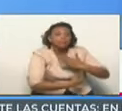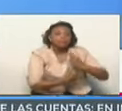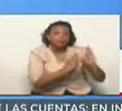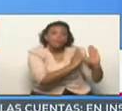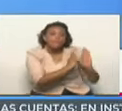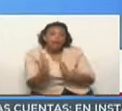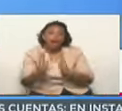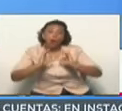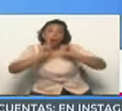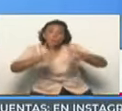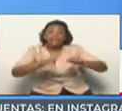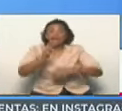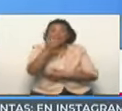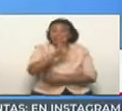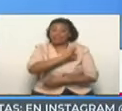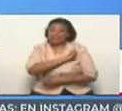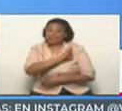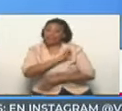que arranca el 10 de enero.